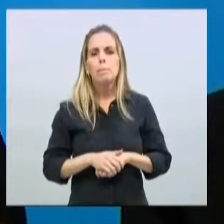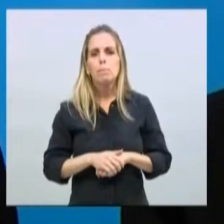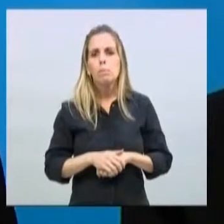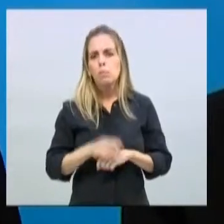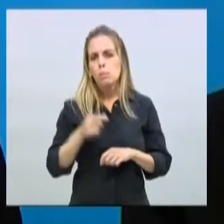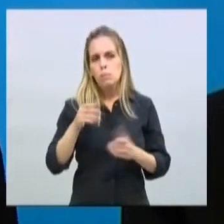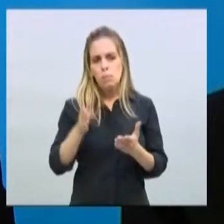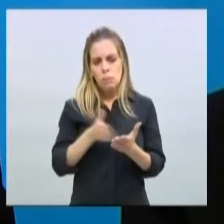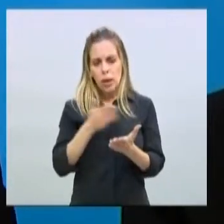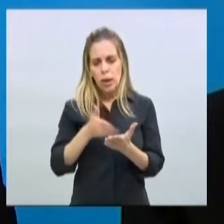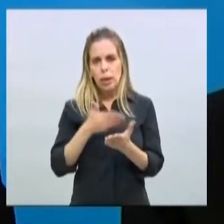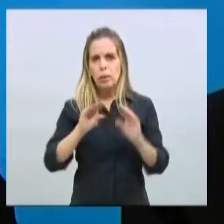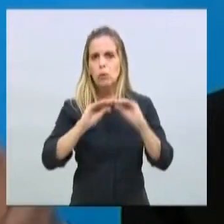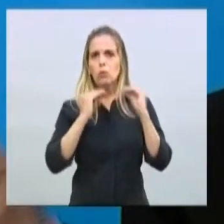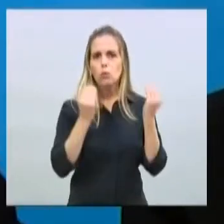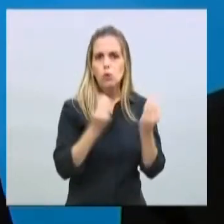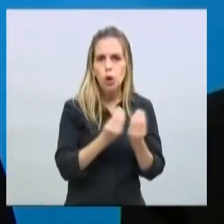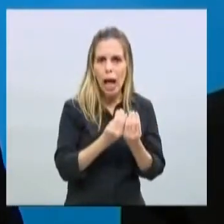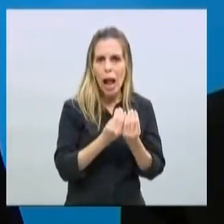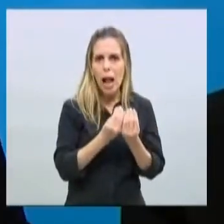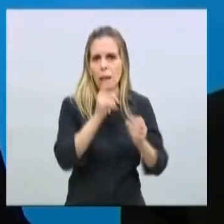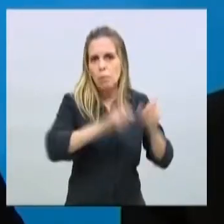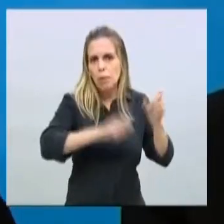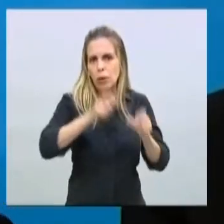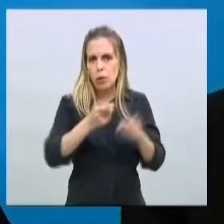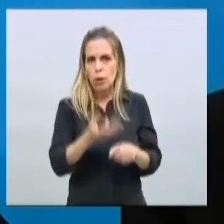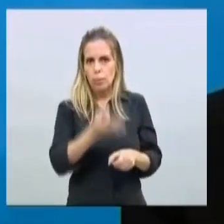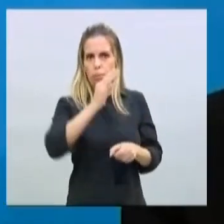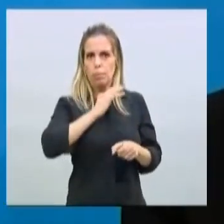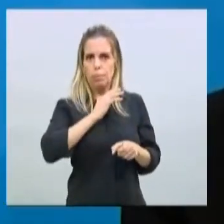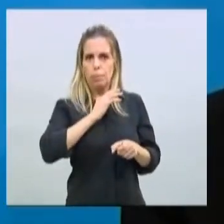bueno, acá tenemos el total de casos confirmados.